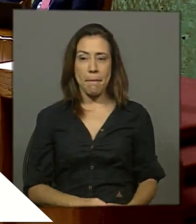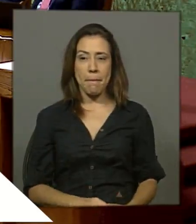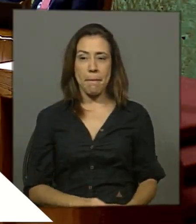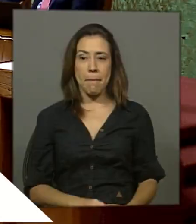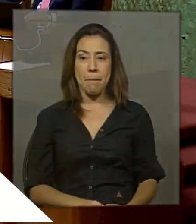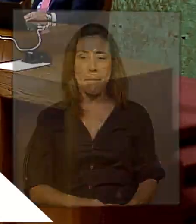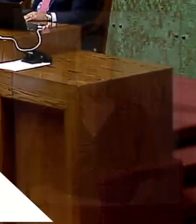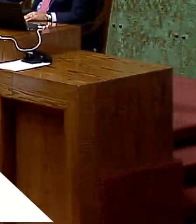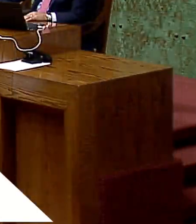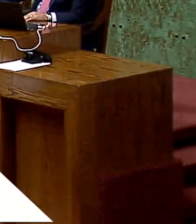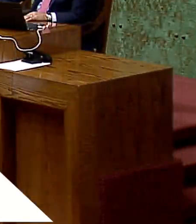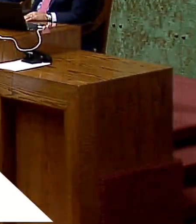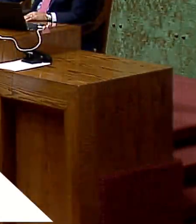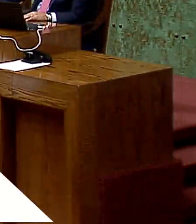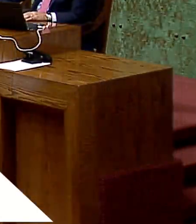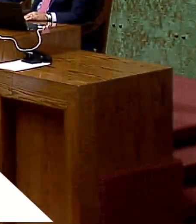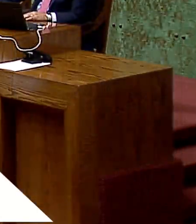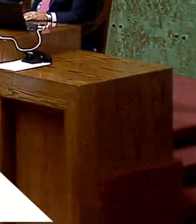col